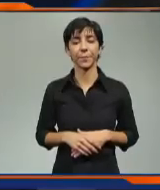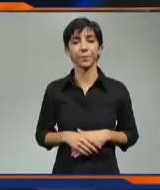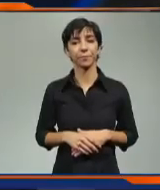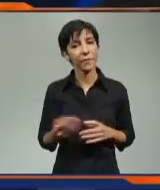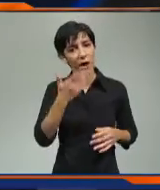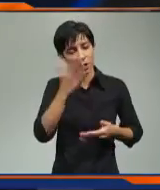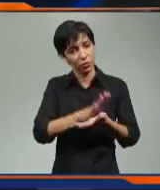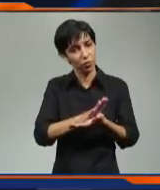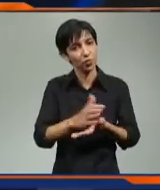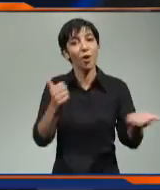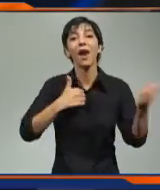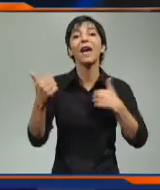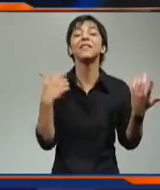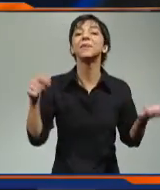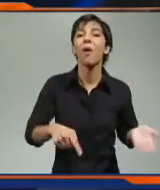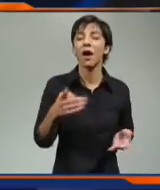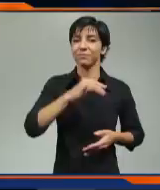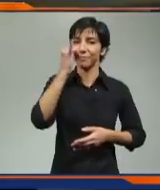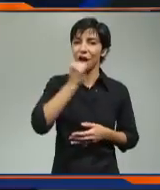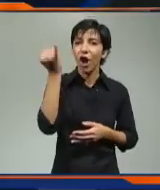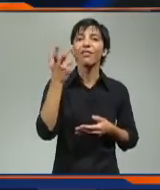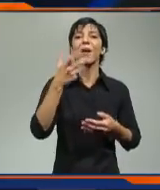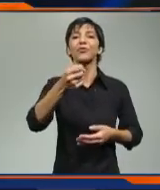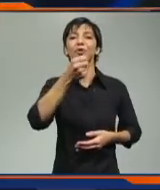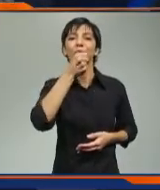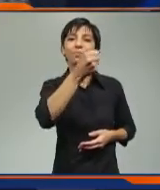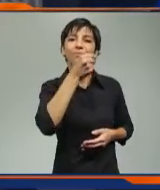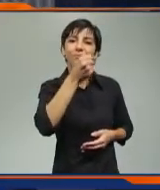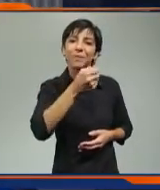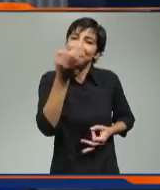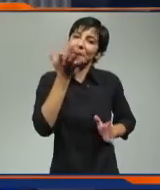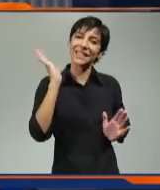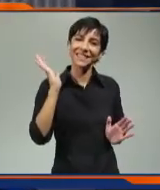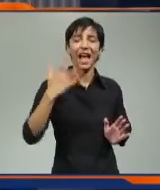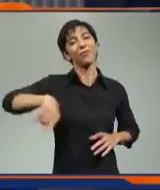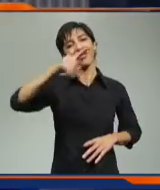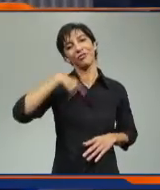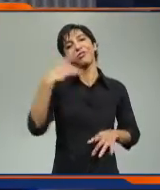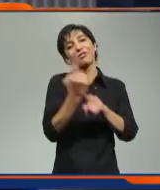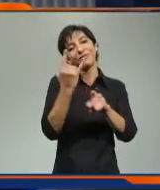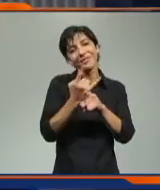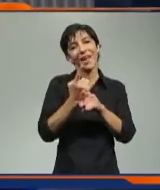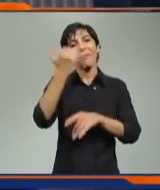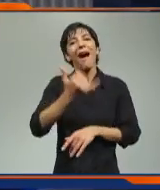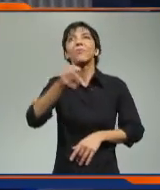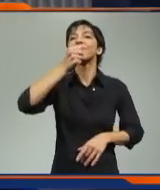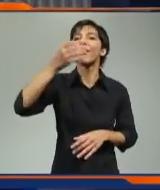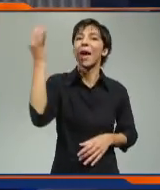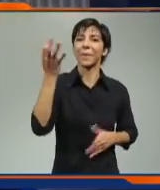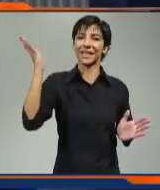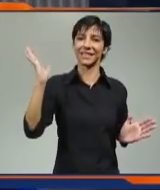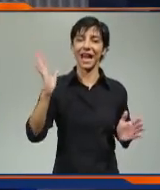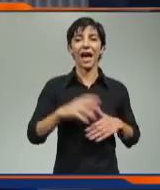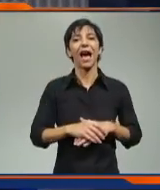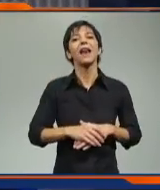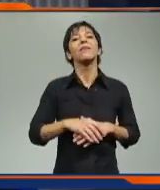Y hablando de atletismo, por supuesto, momento de disfrutar una nota especial de esas que tenemos habitualmente en Deporte B Noticias. Germán Cheraviglio, el